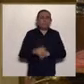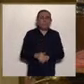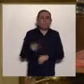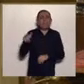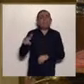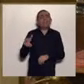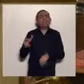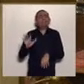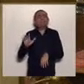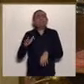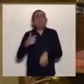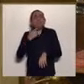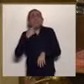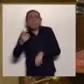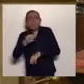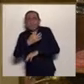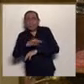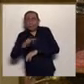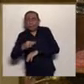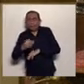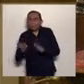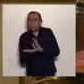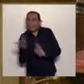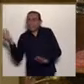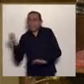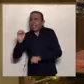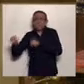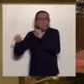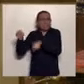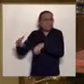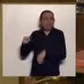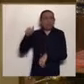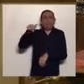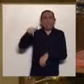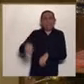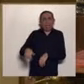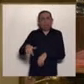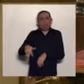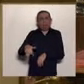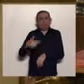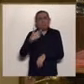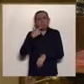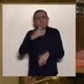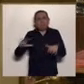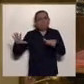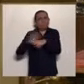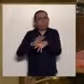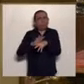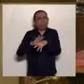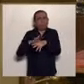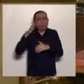Él es la piedra que ustedes, los constructores, han rechazado y ha llegado a ser la piedra